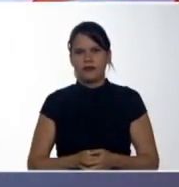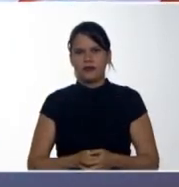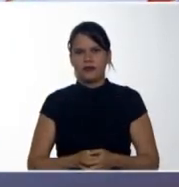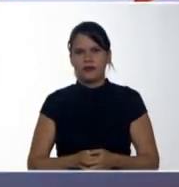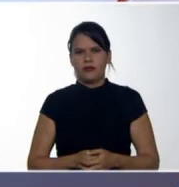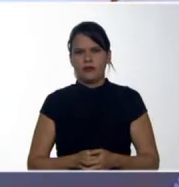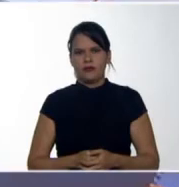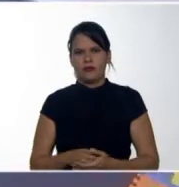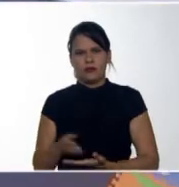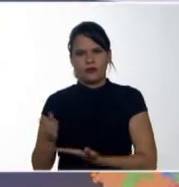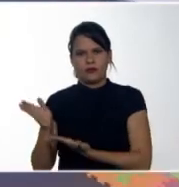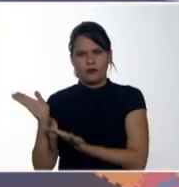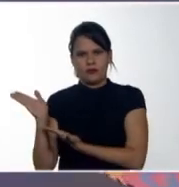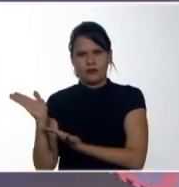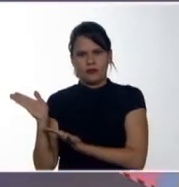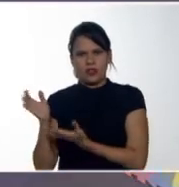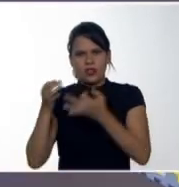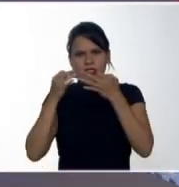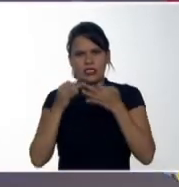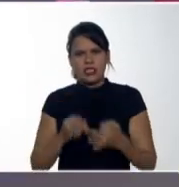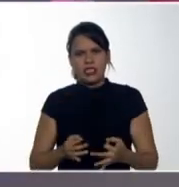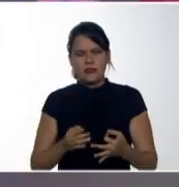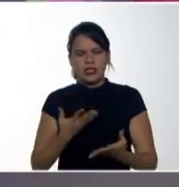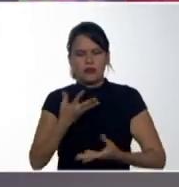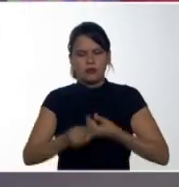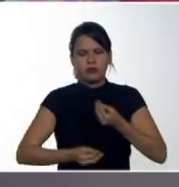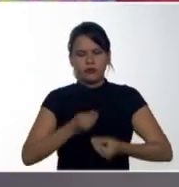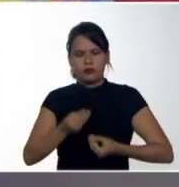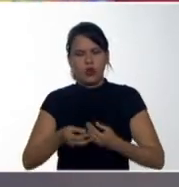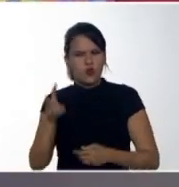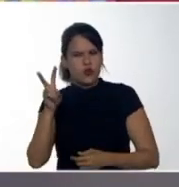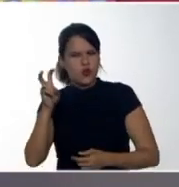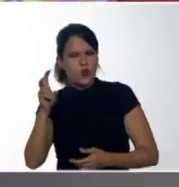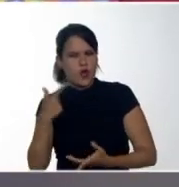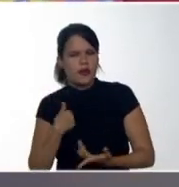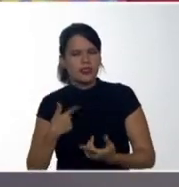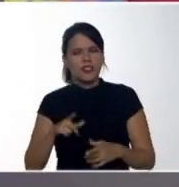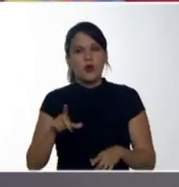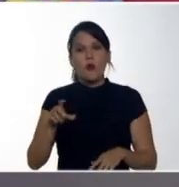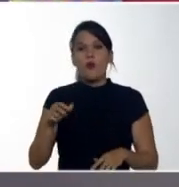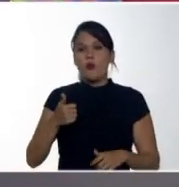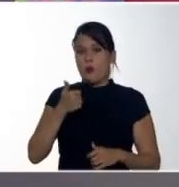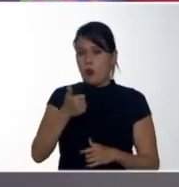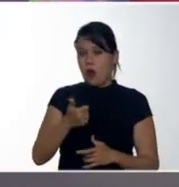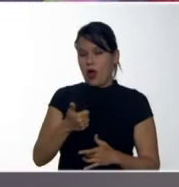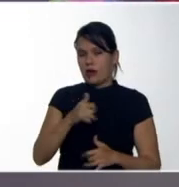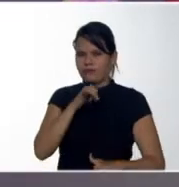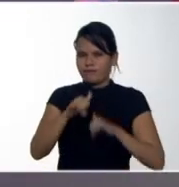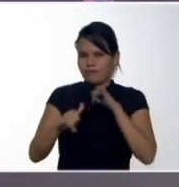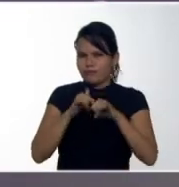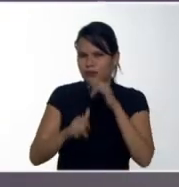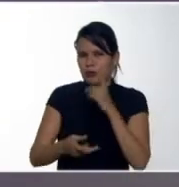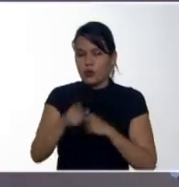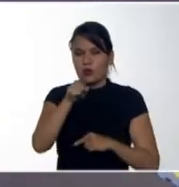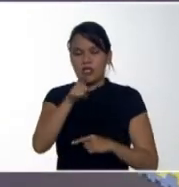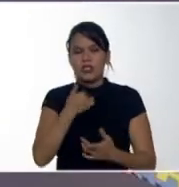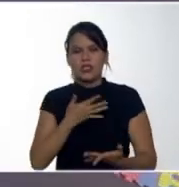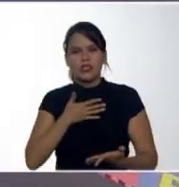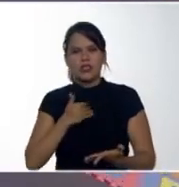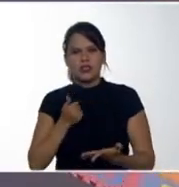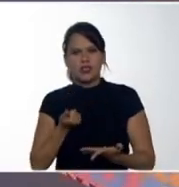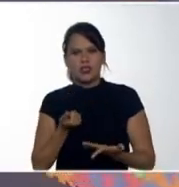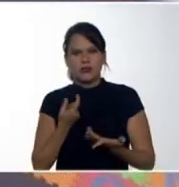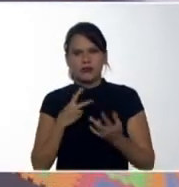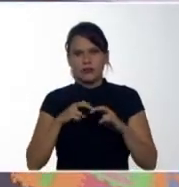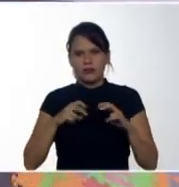cadafamiliaunaescuela.me.gov.be. Siempre estamos generando nuevas y buenas noticias para ustedes. Si se quieren enterar, vayan a la